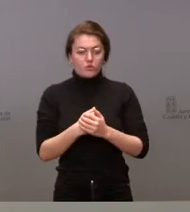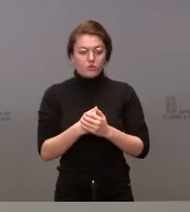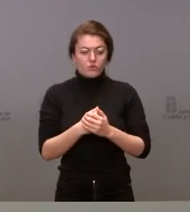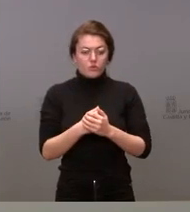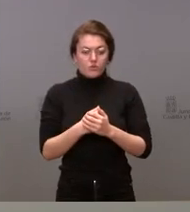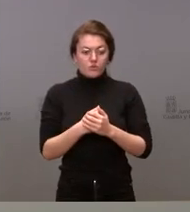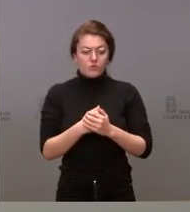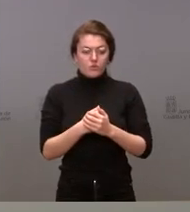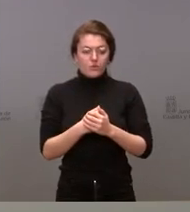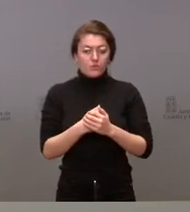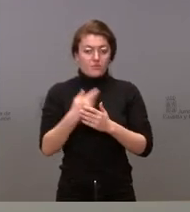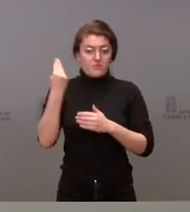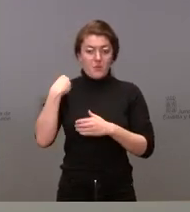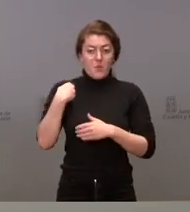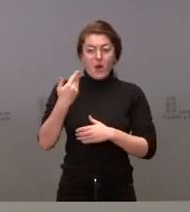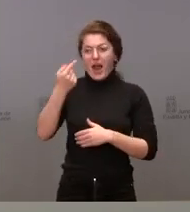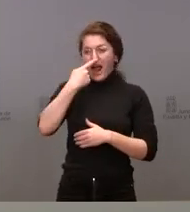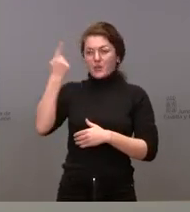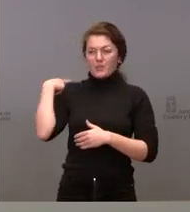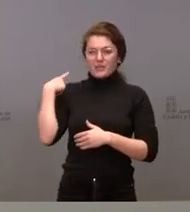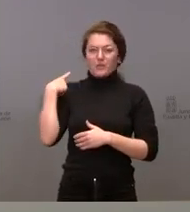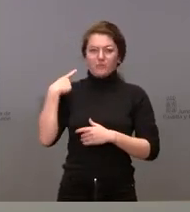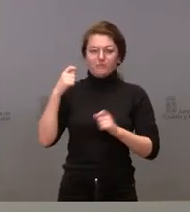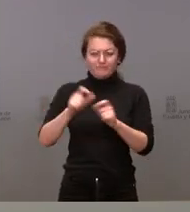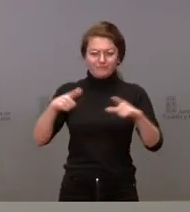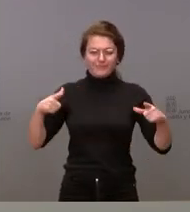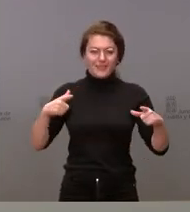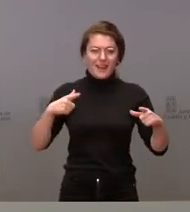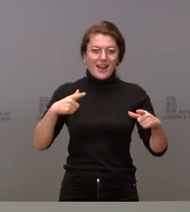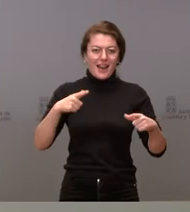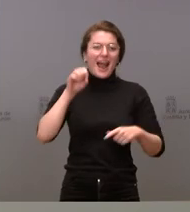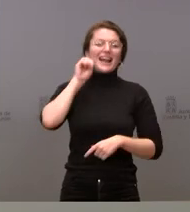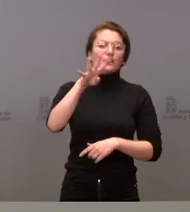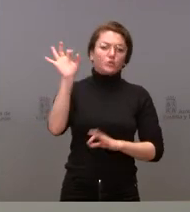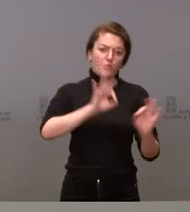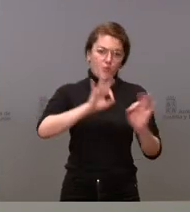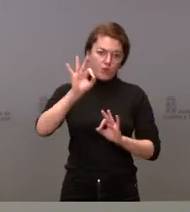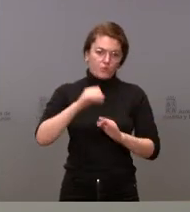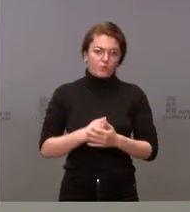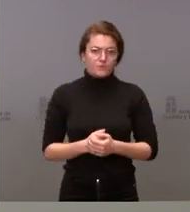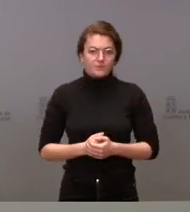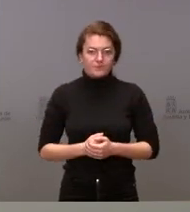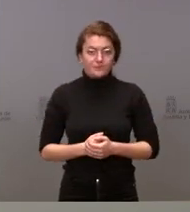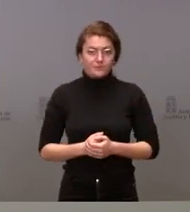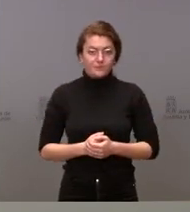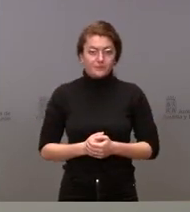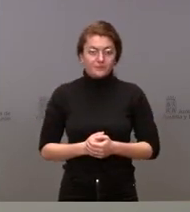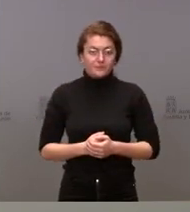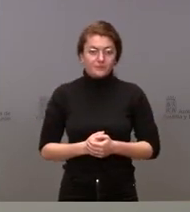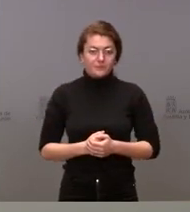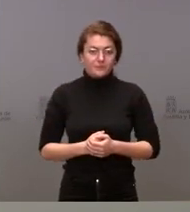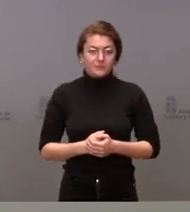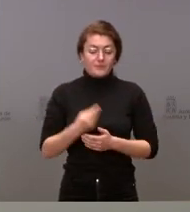respecto al año anterior que se puede cuantificar en un 14 por ciento y por último también comentarles que las negativas